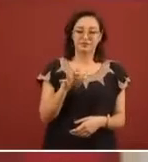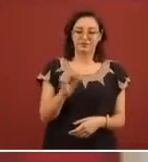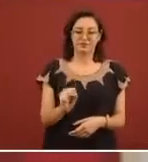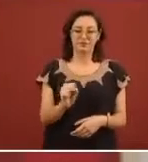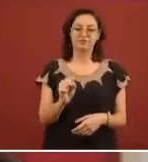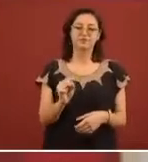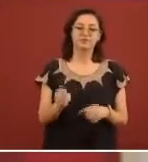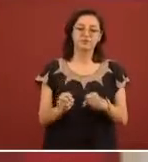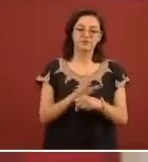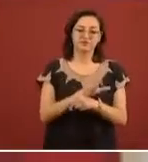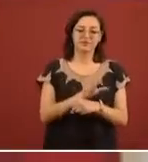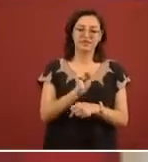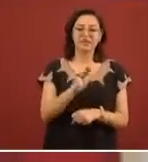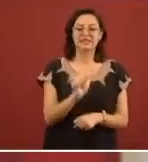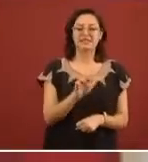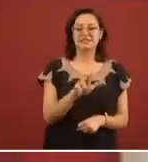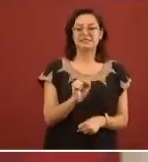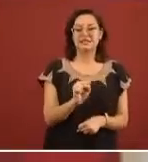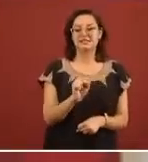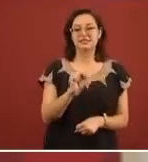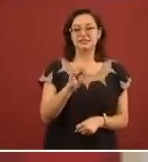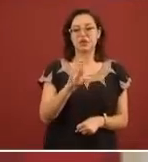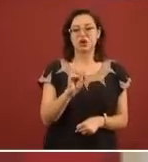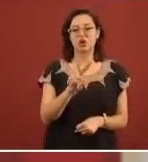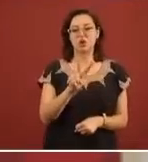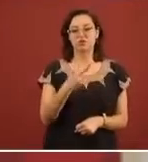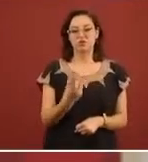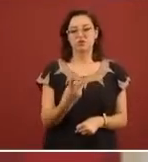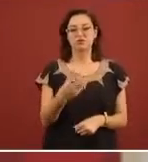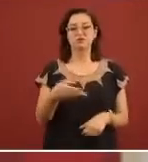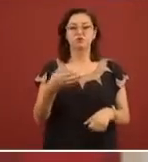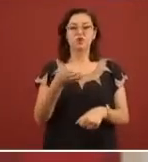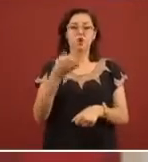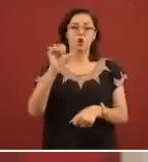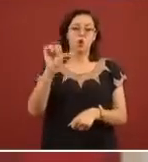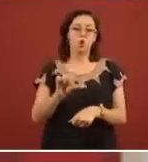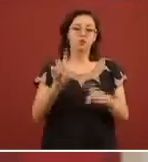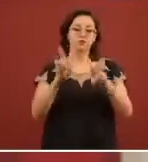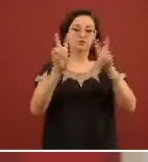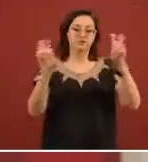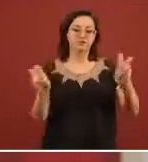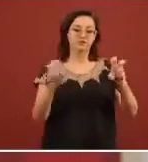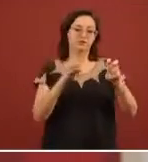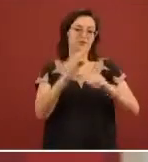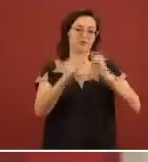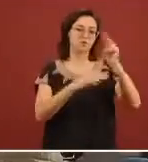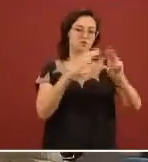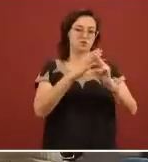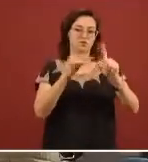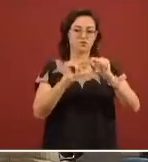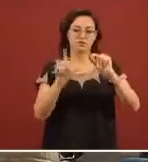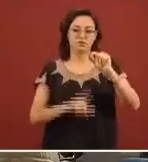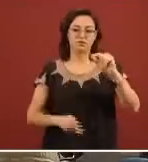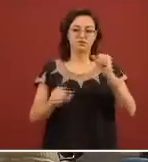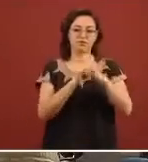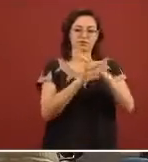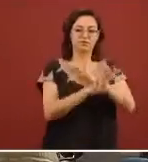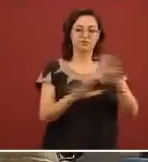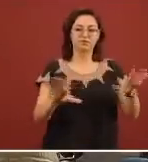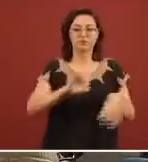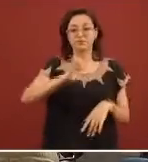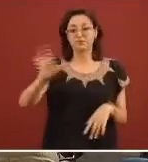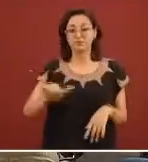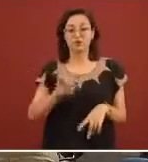SARS-CoV-2. Hoy nos vamos a concentrar en el informe técnico y abriremos después